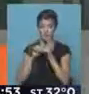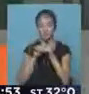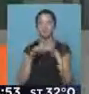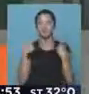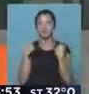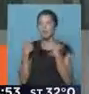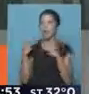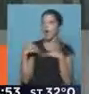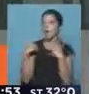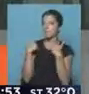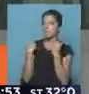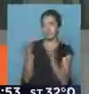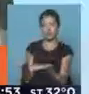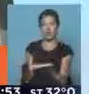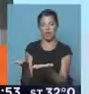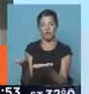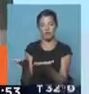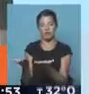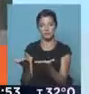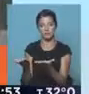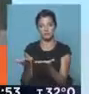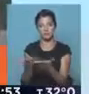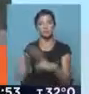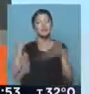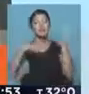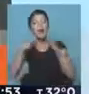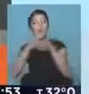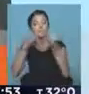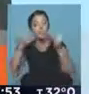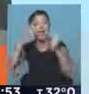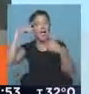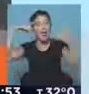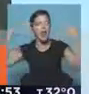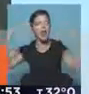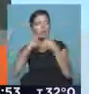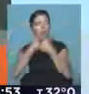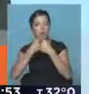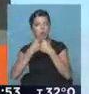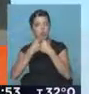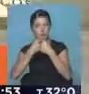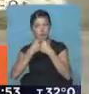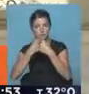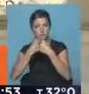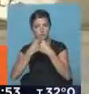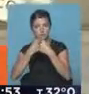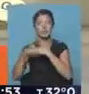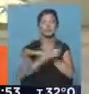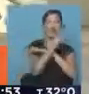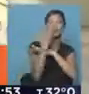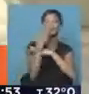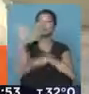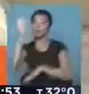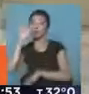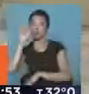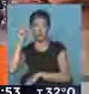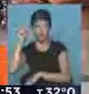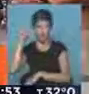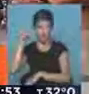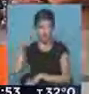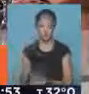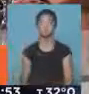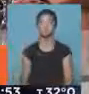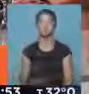a acelerar el acuerdo es tan largamente negociado con entre mercosur y unión europea venezuela